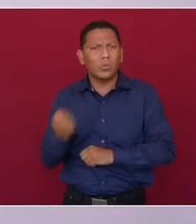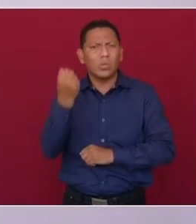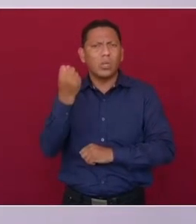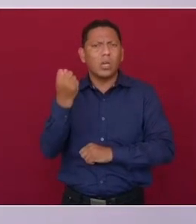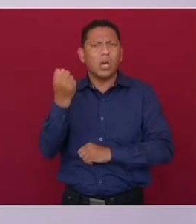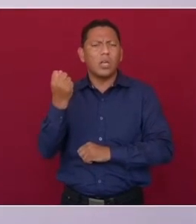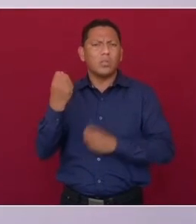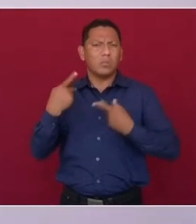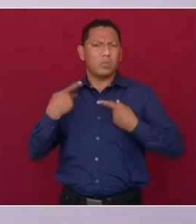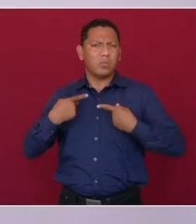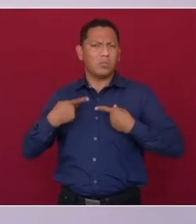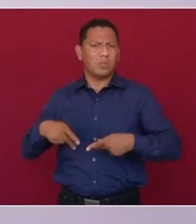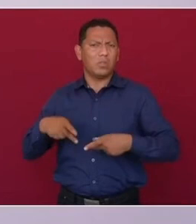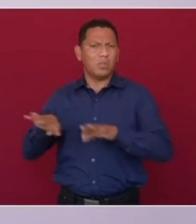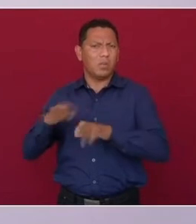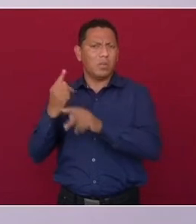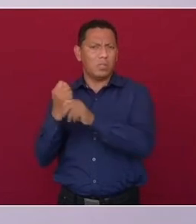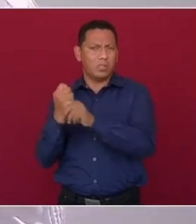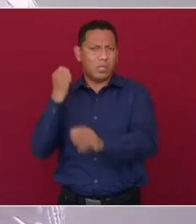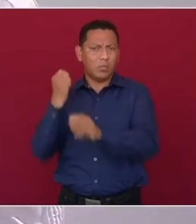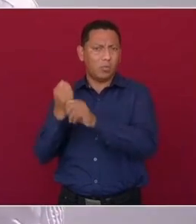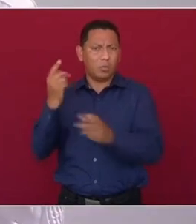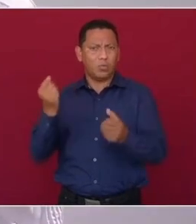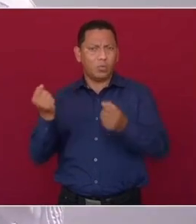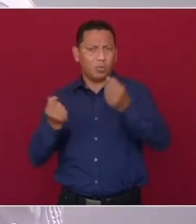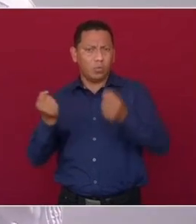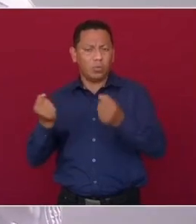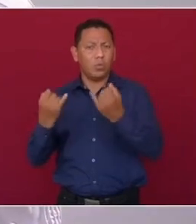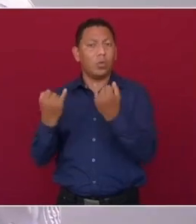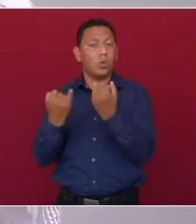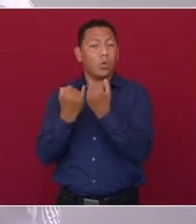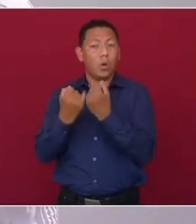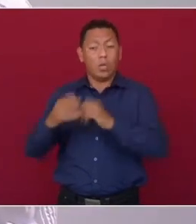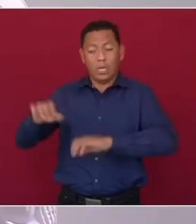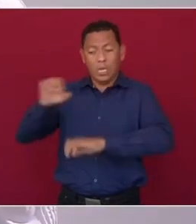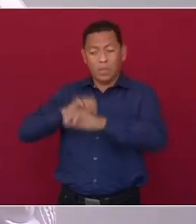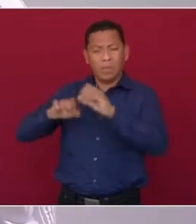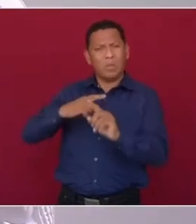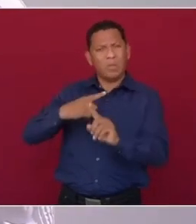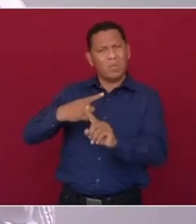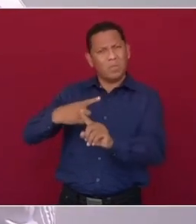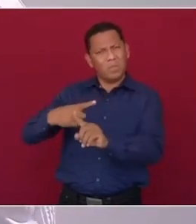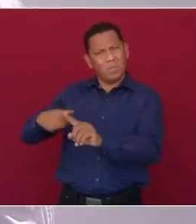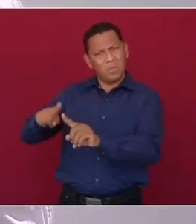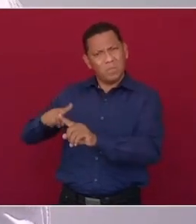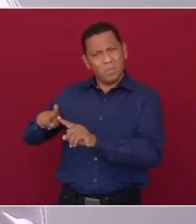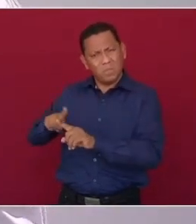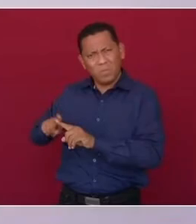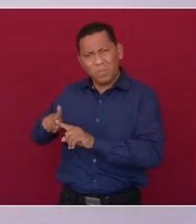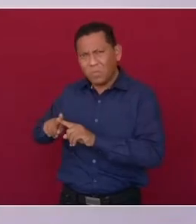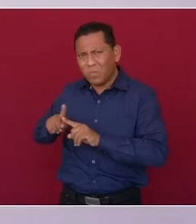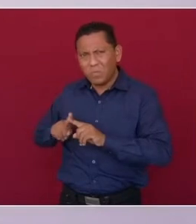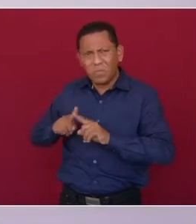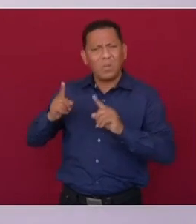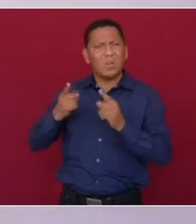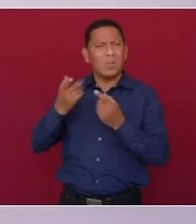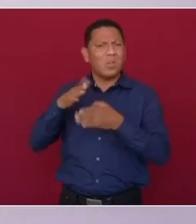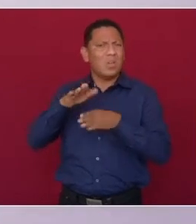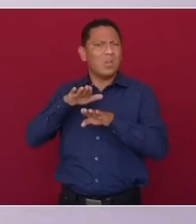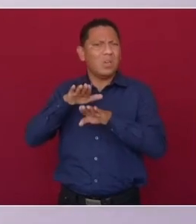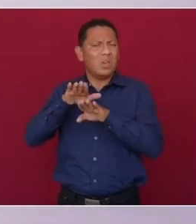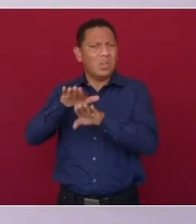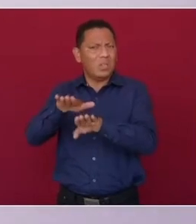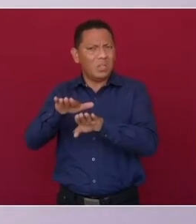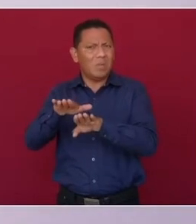transportistas y empresarios de todas las ramas de la